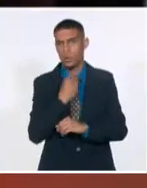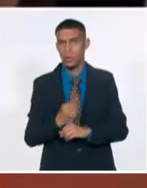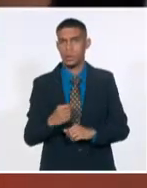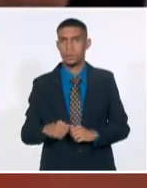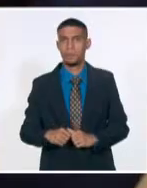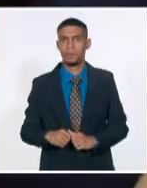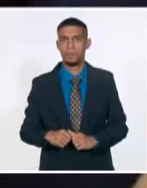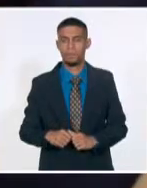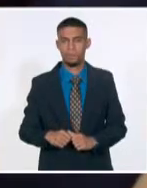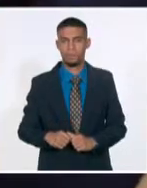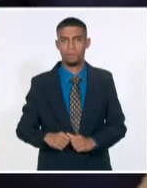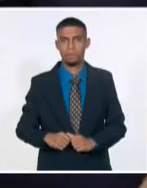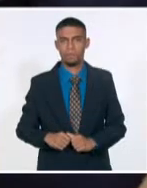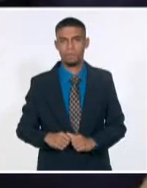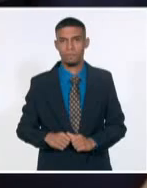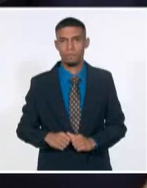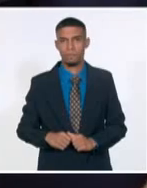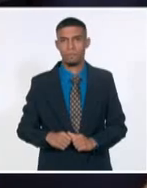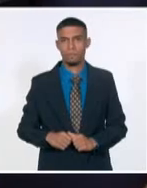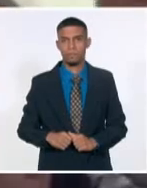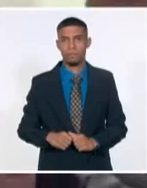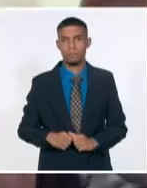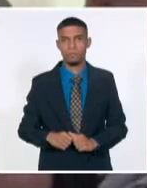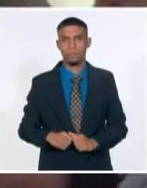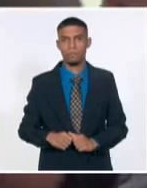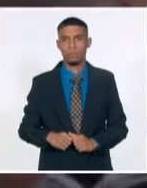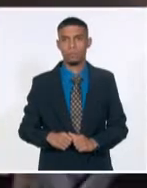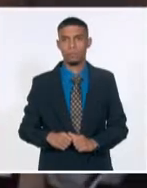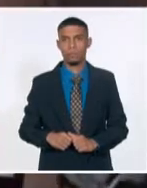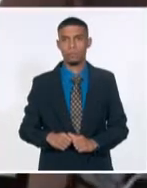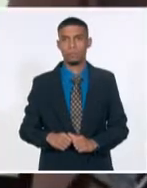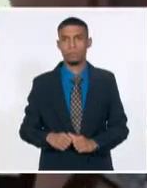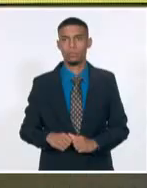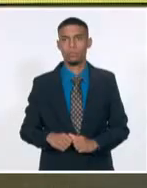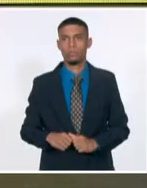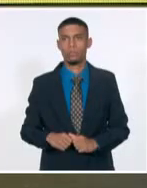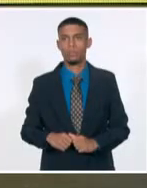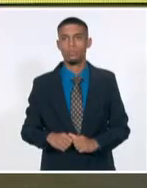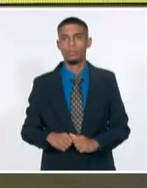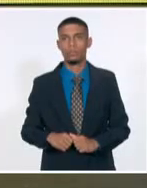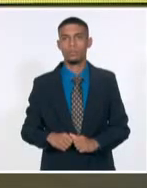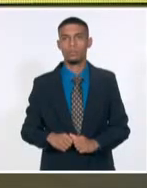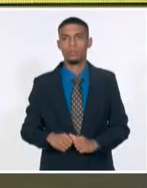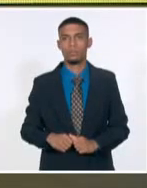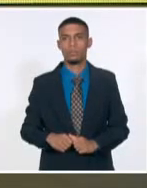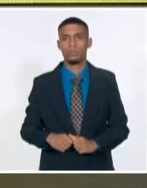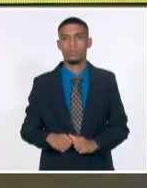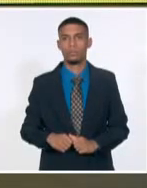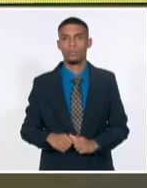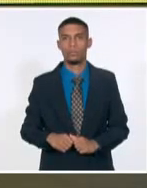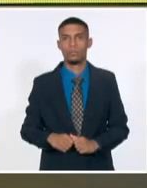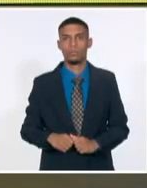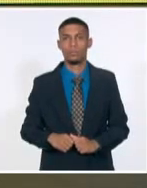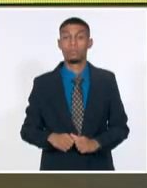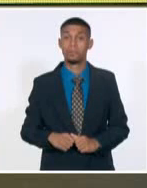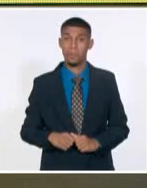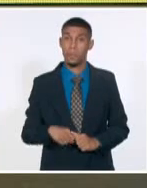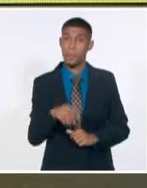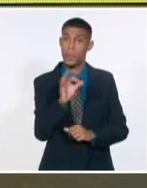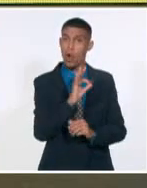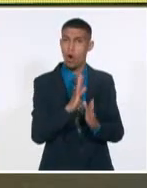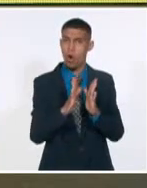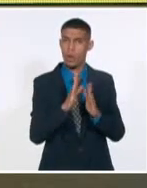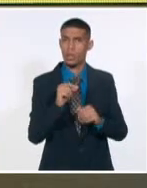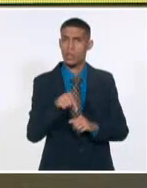del Río, Alien Fernández y Dayana Marrero para el Canal Cubano de Noticias. En el oriente de nuestro país,